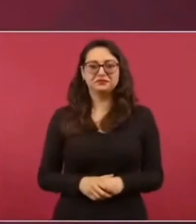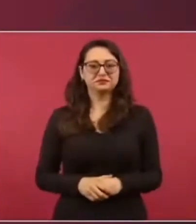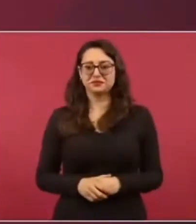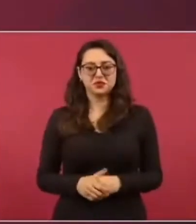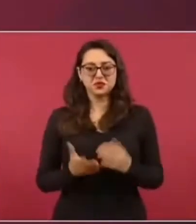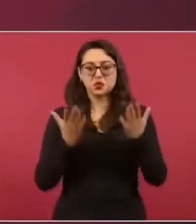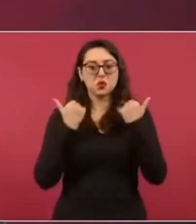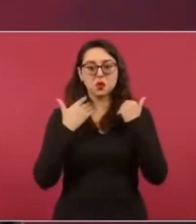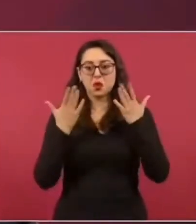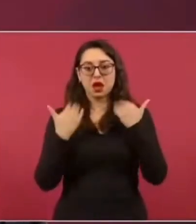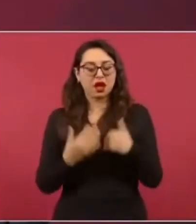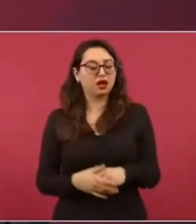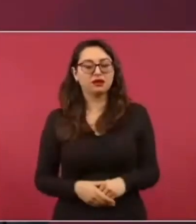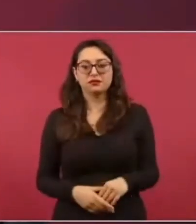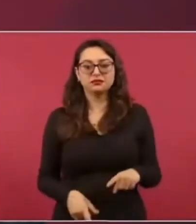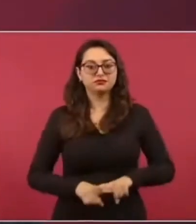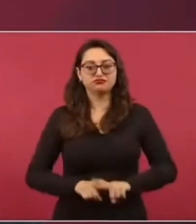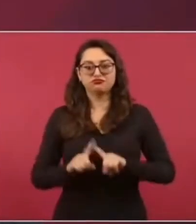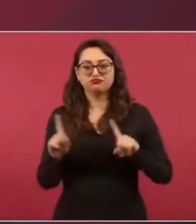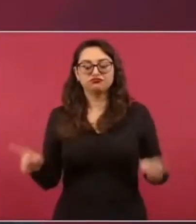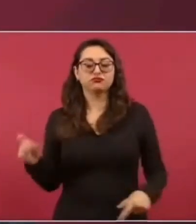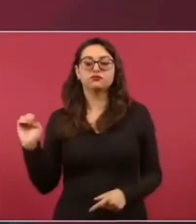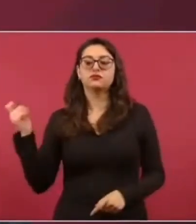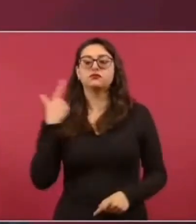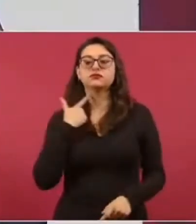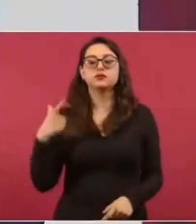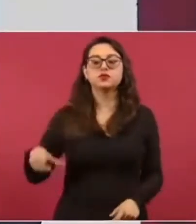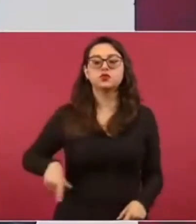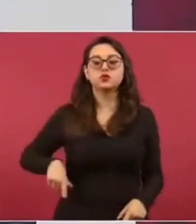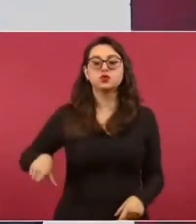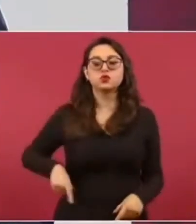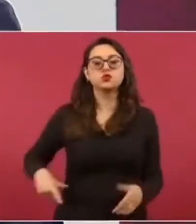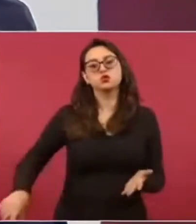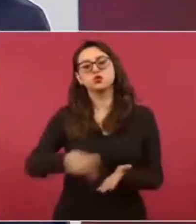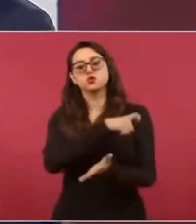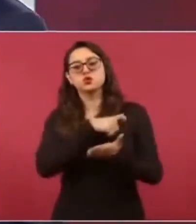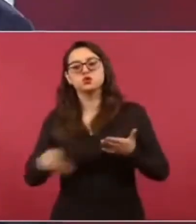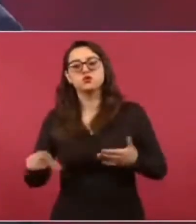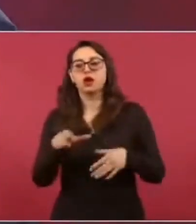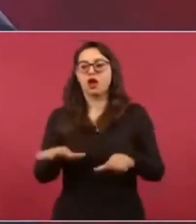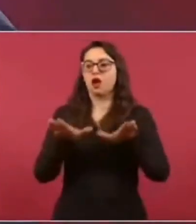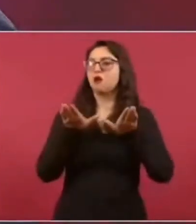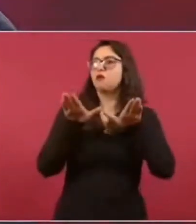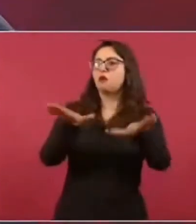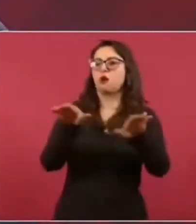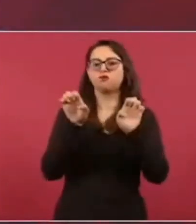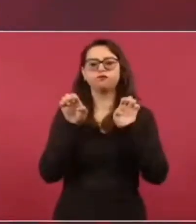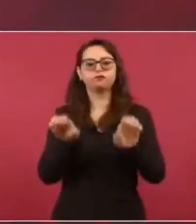a comprar aviones de lujos y a pagar